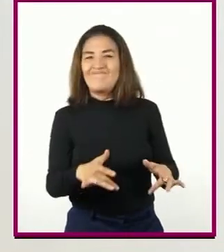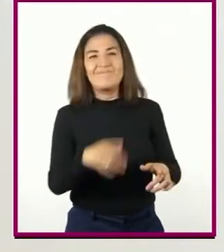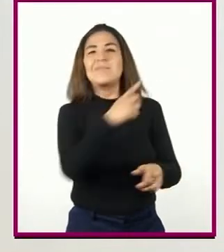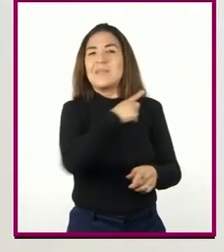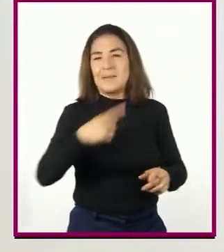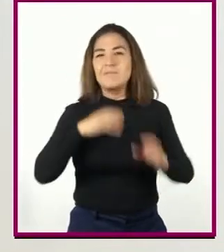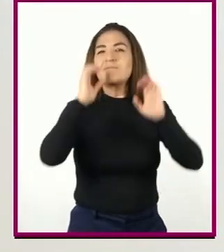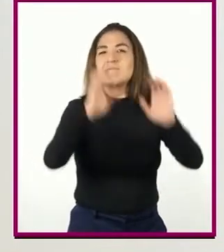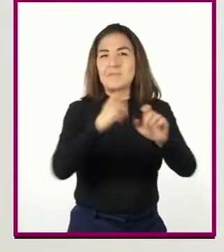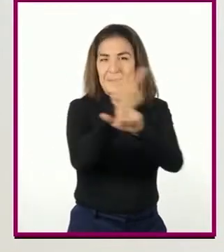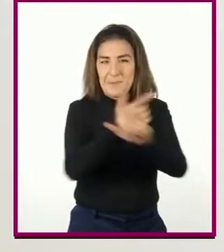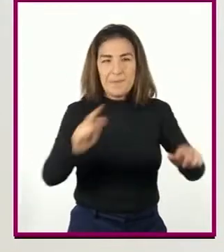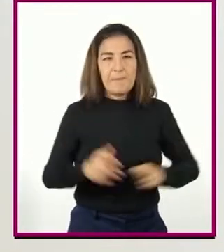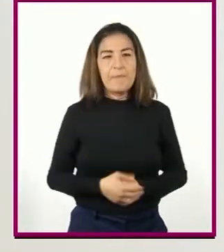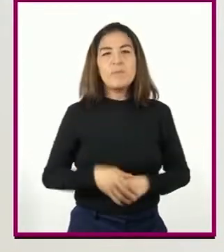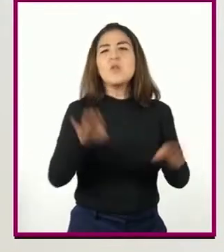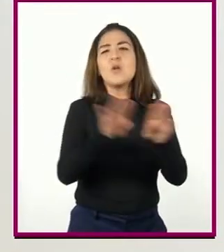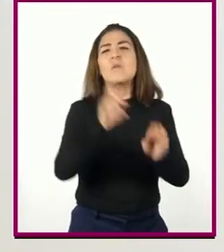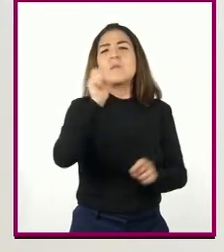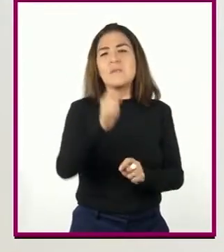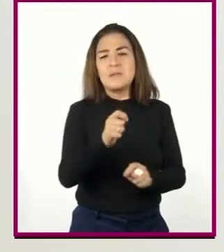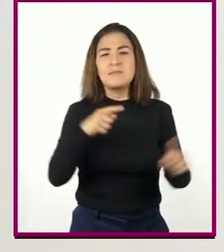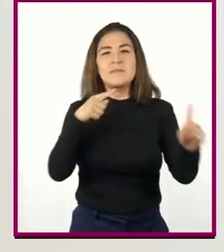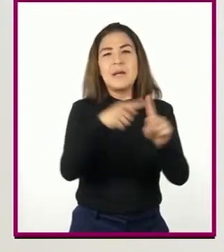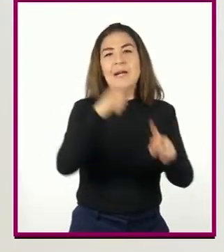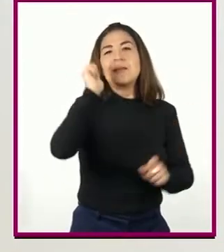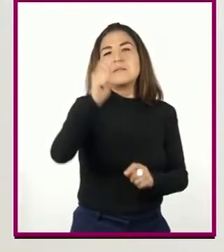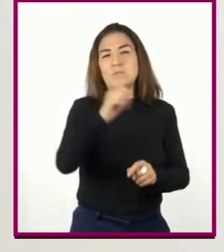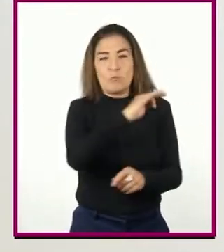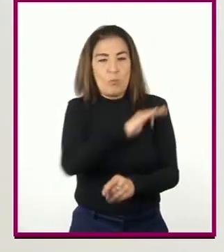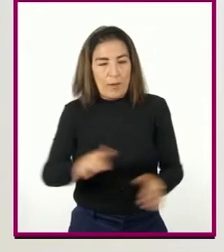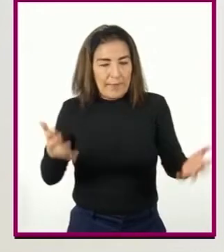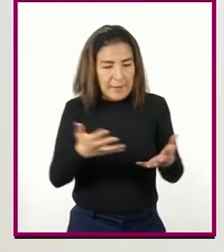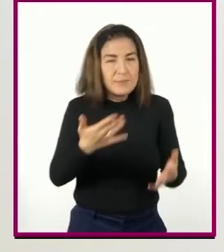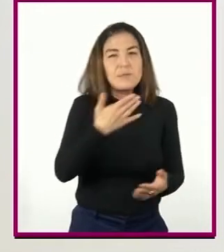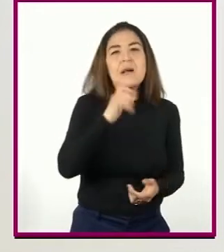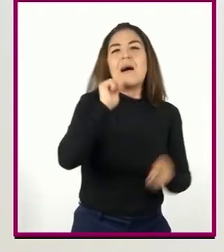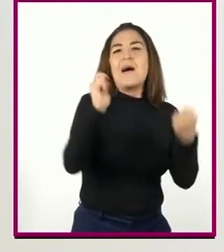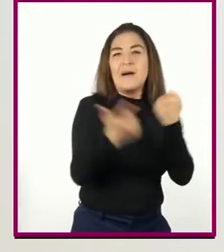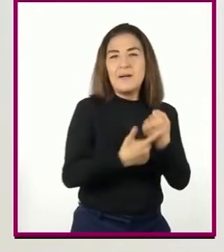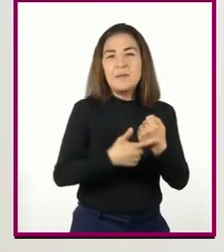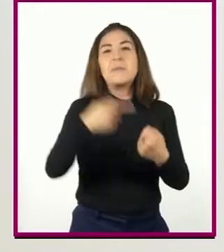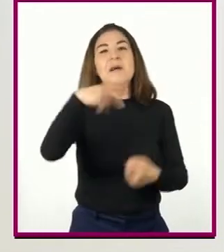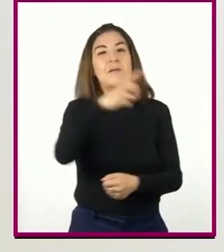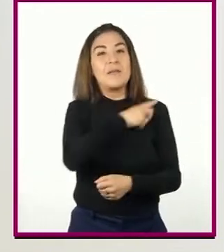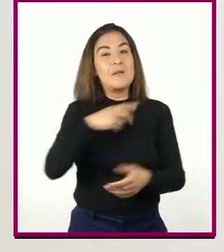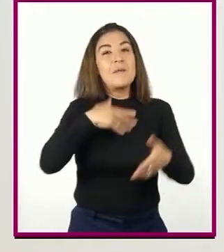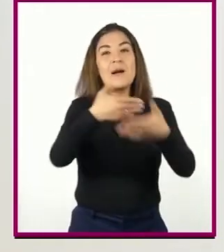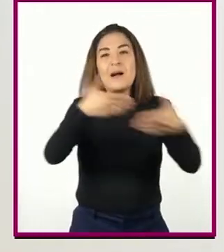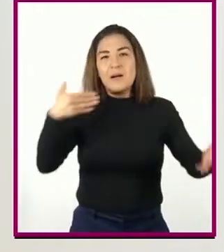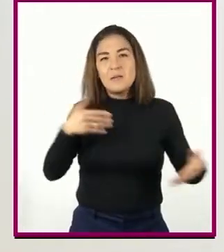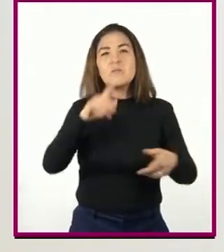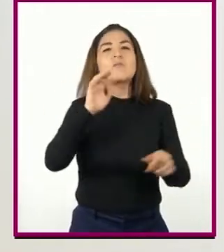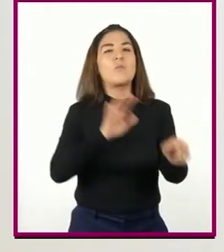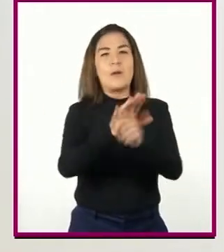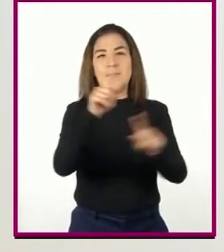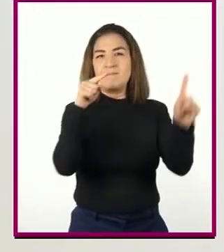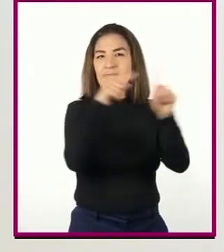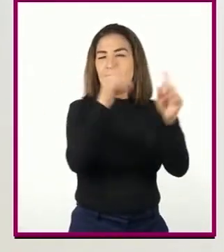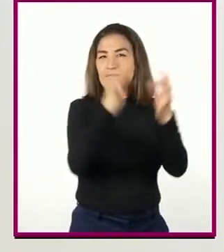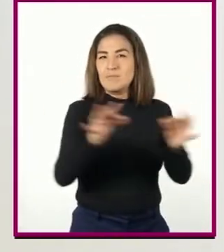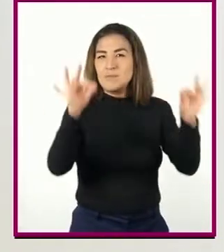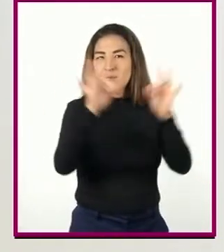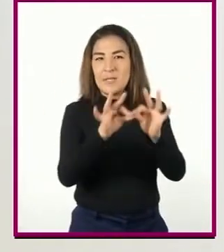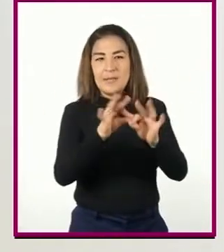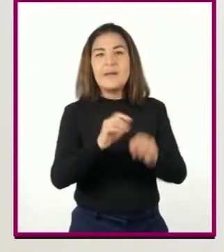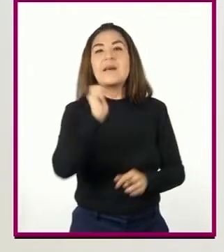referirnos a la libertad, podríamos aludir al hecho de poder hacer algo, cualquier cosa, pero debemos hacer una acotación importante, ya